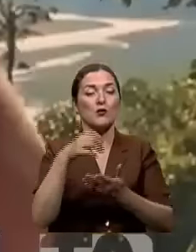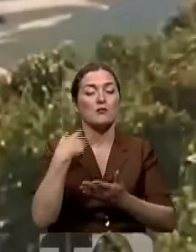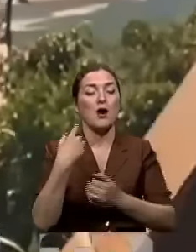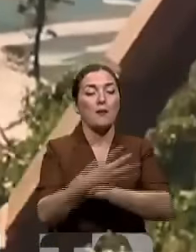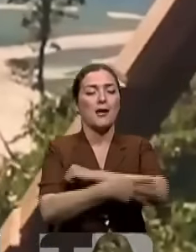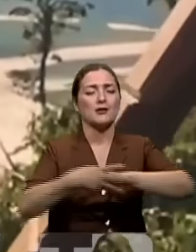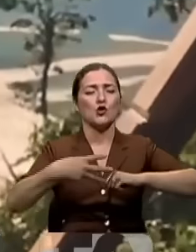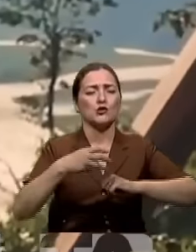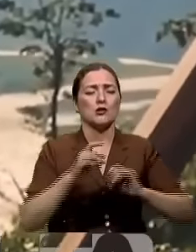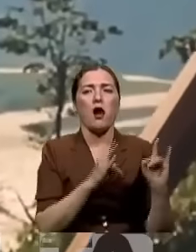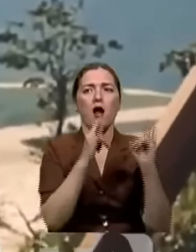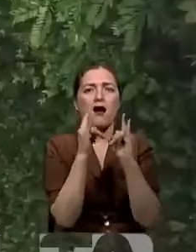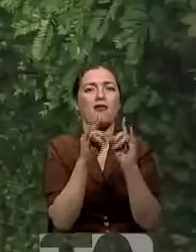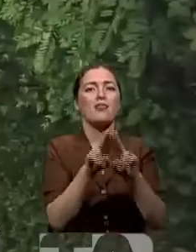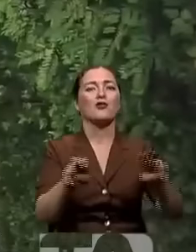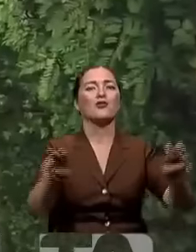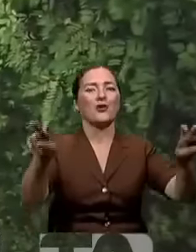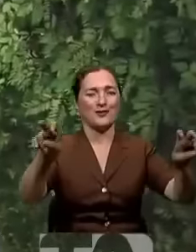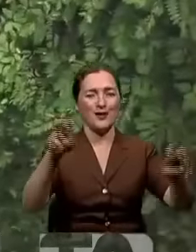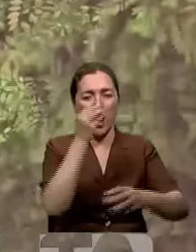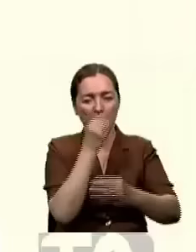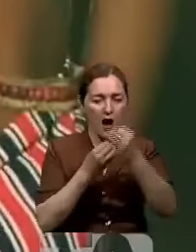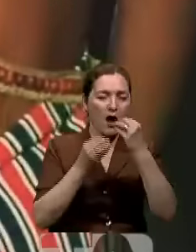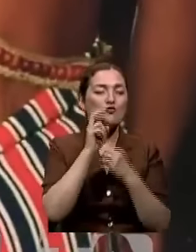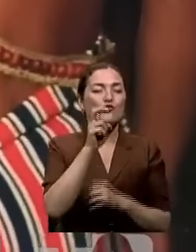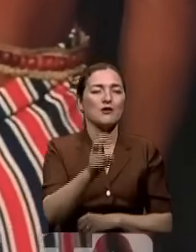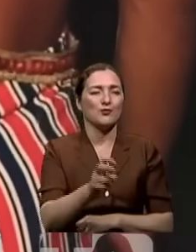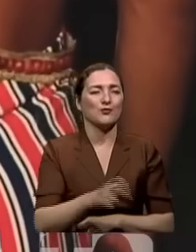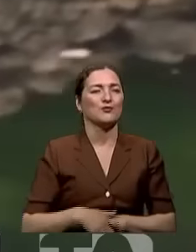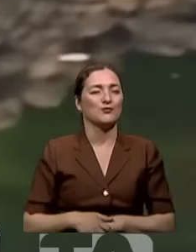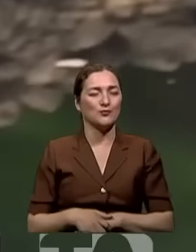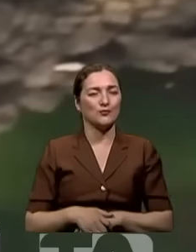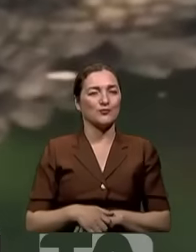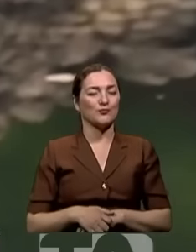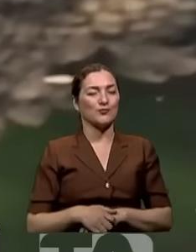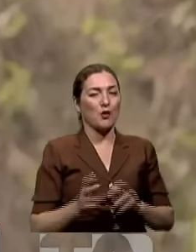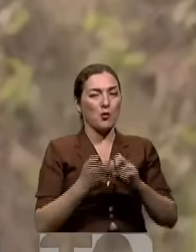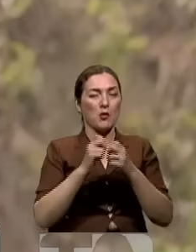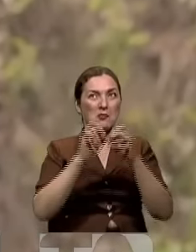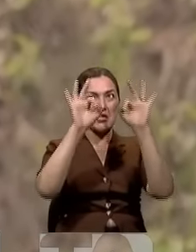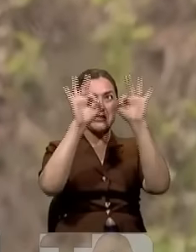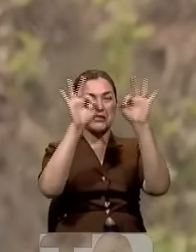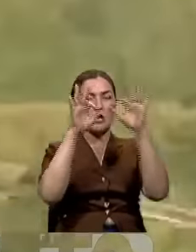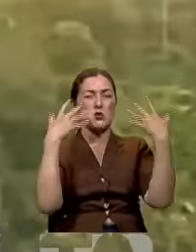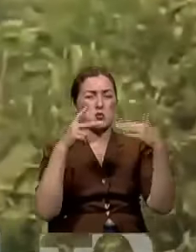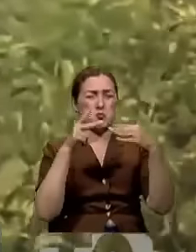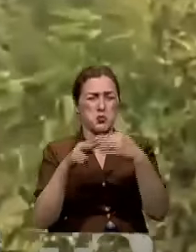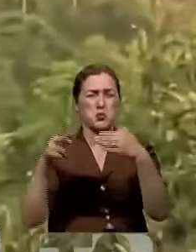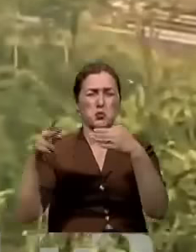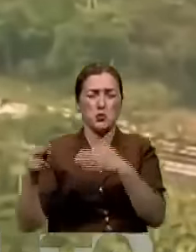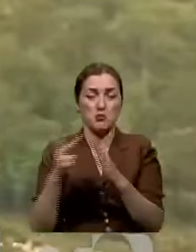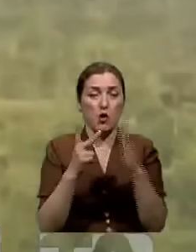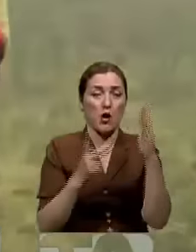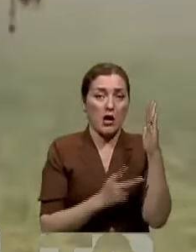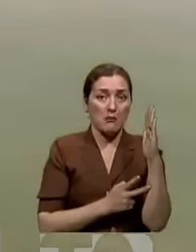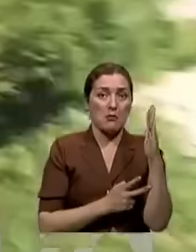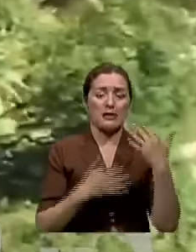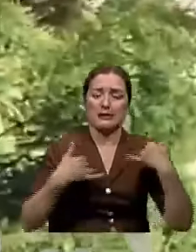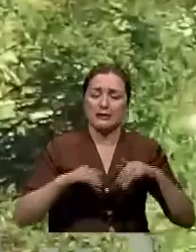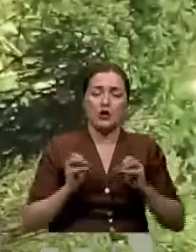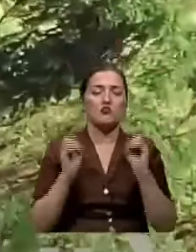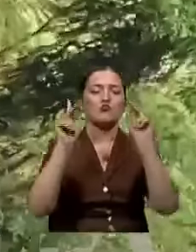lugar con riquezas naturales, gastronómicas y turísticas, por lo que ante la crisis energética se espera que los eventos programados sean